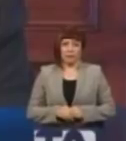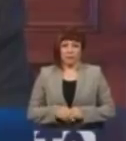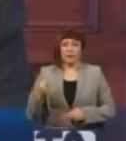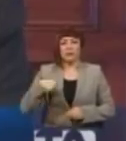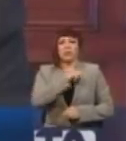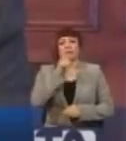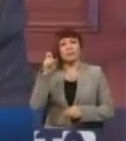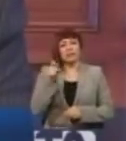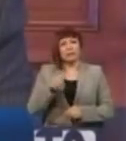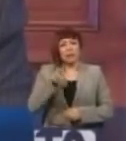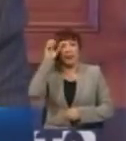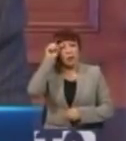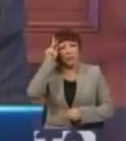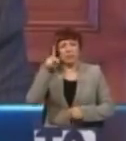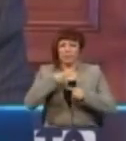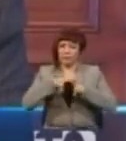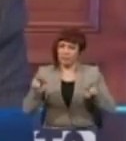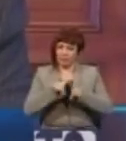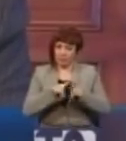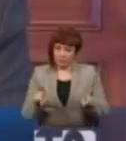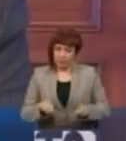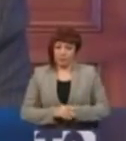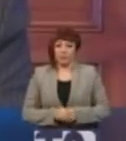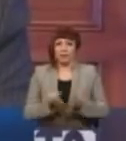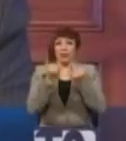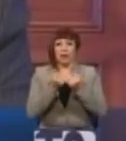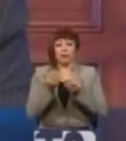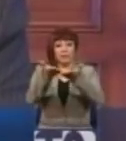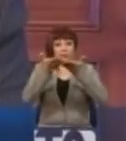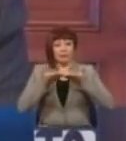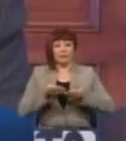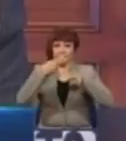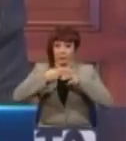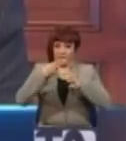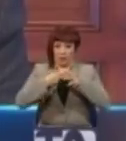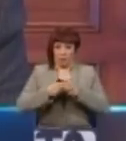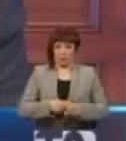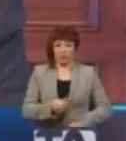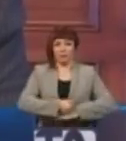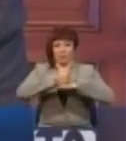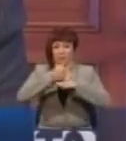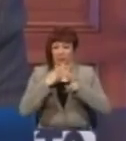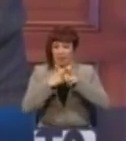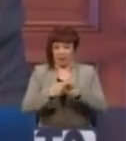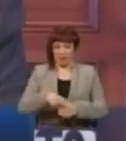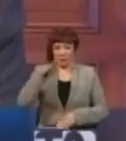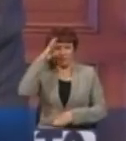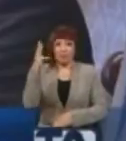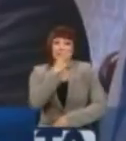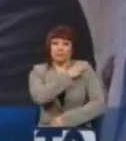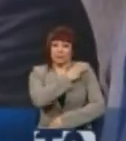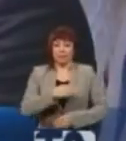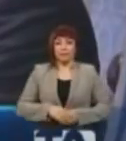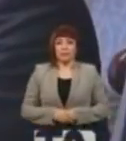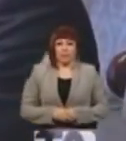opiniones calificadas, y nos han dado los nombres de estos generales que en este momento nos acompañan, más uno que está ausente.